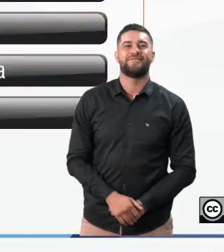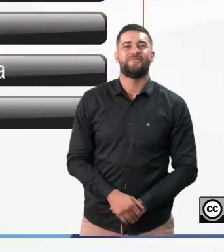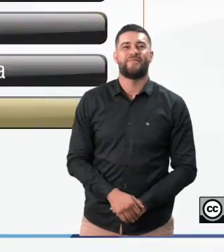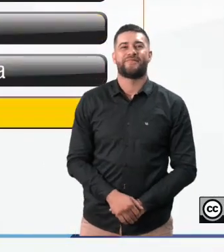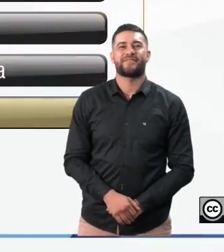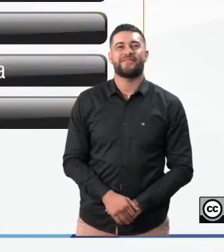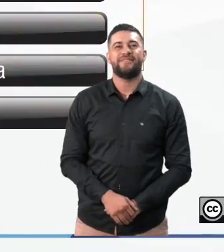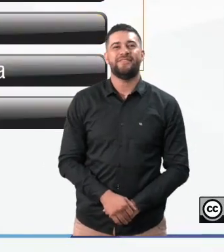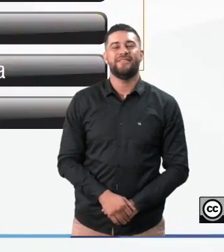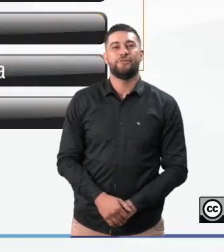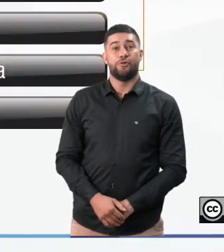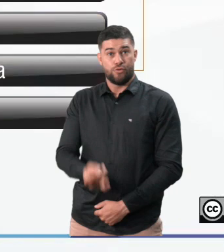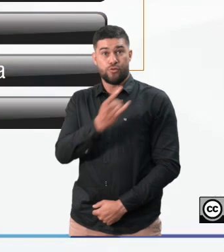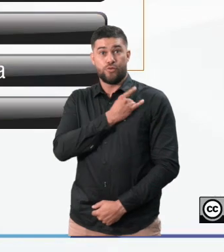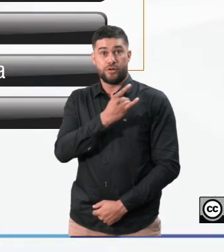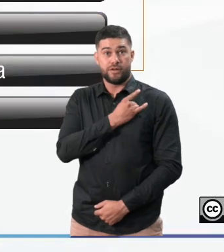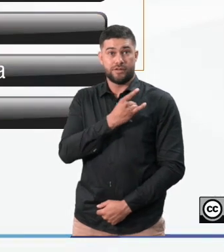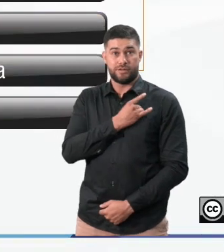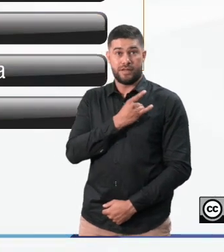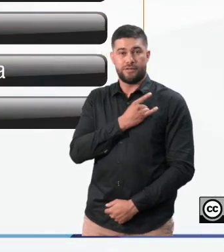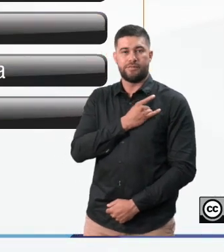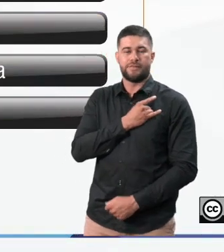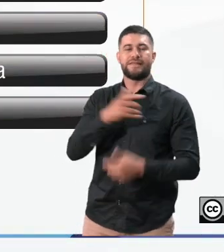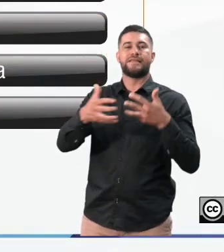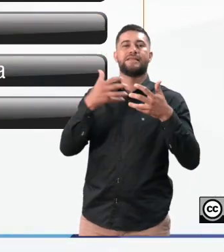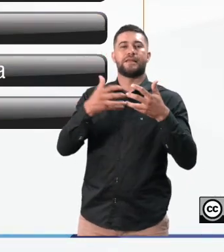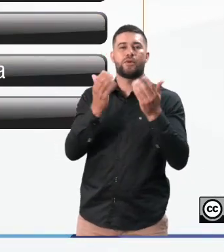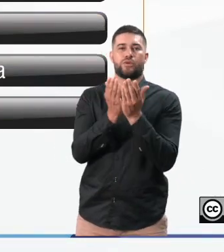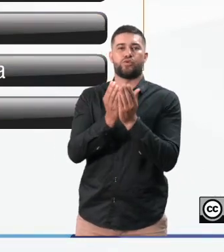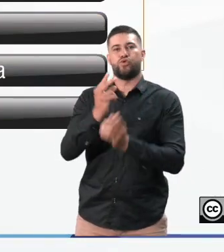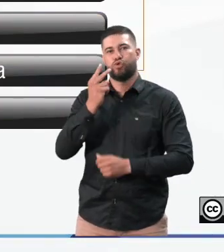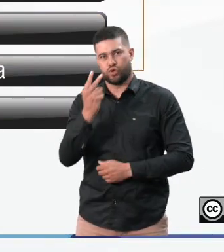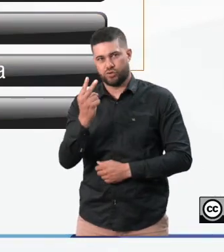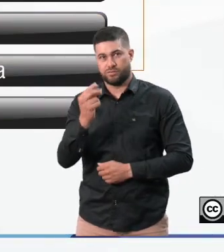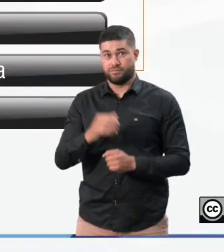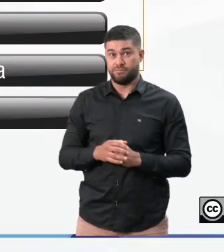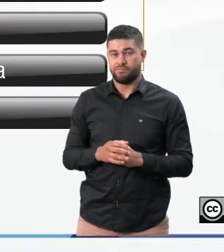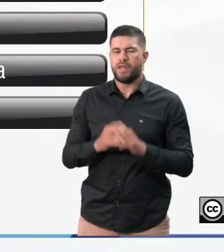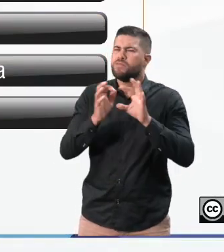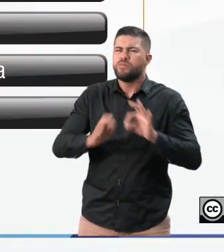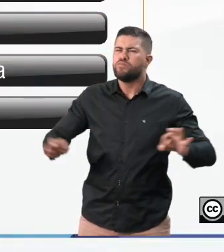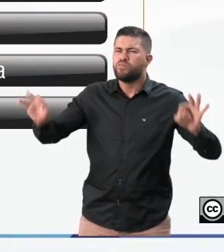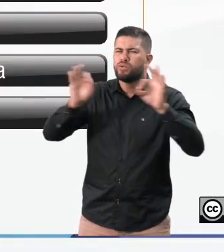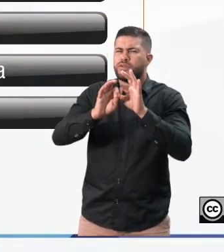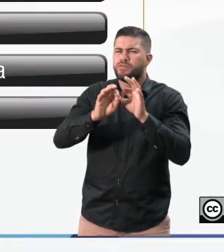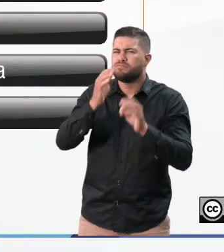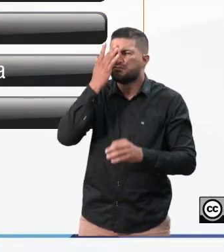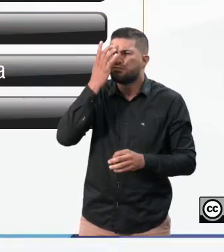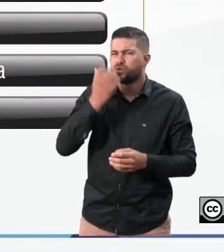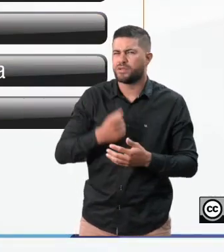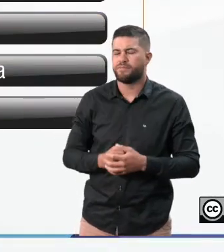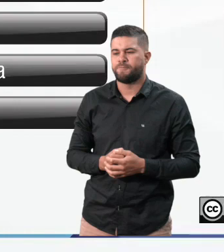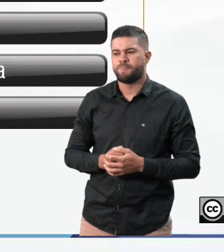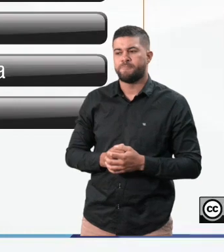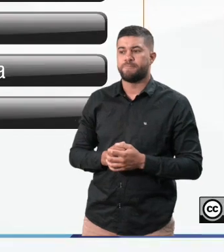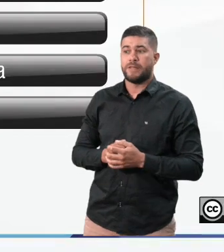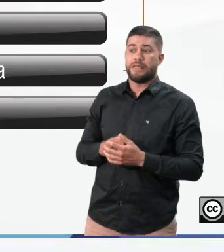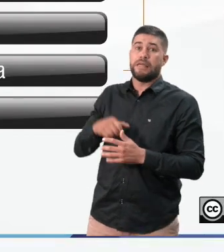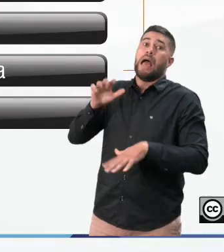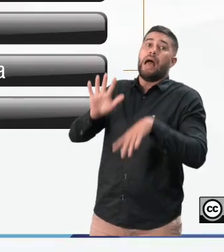académica y de nivelación. Es importante que tengan claro estos cursos de nivelación porque nos